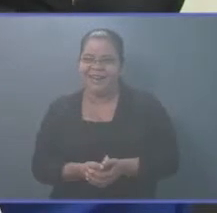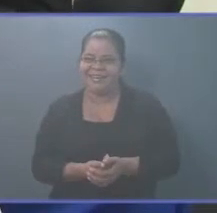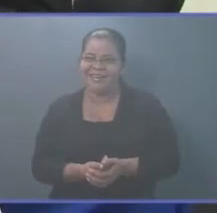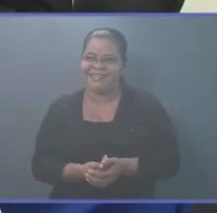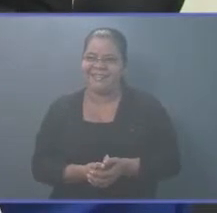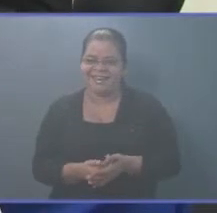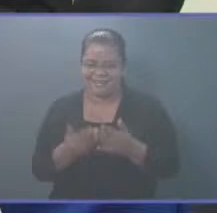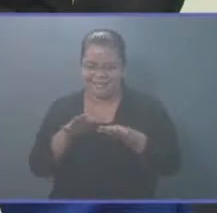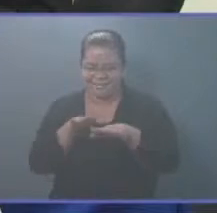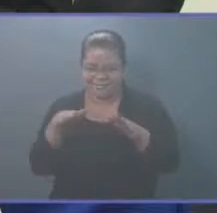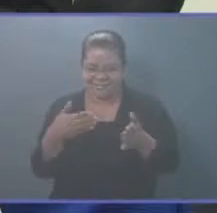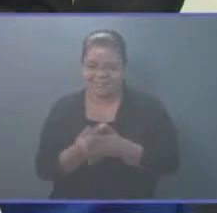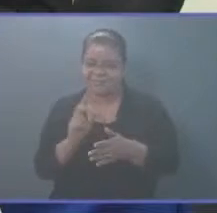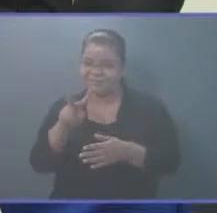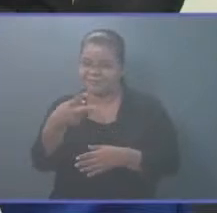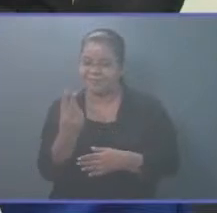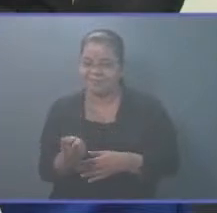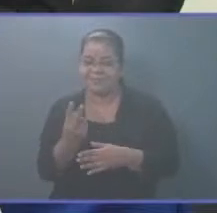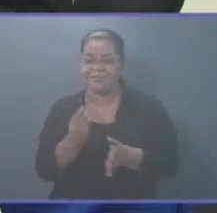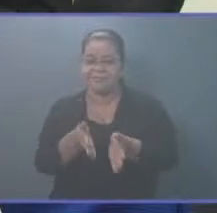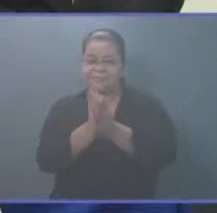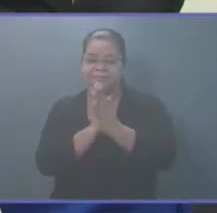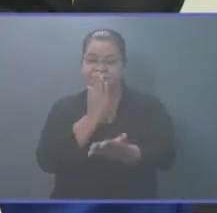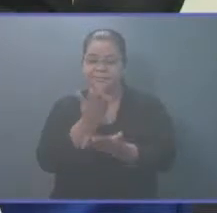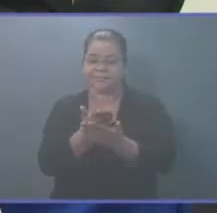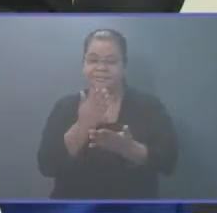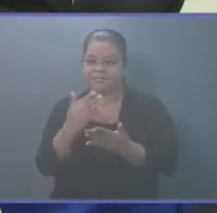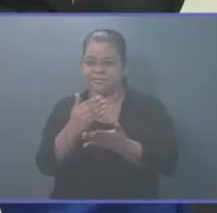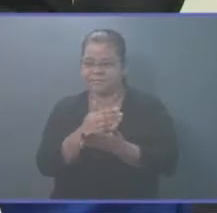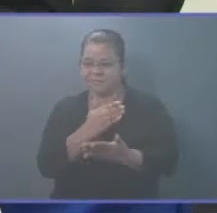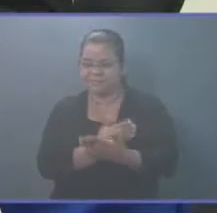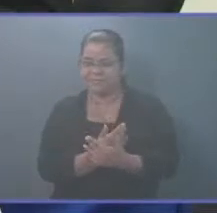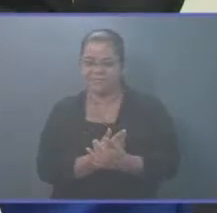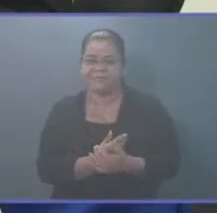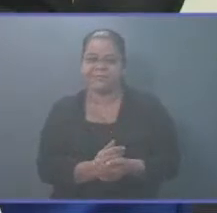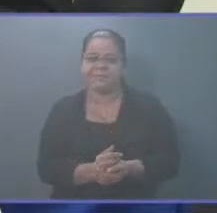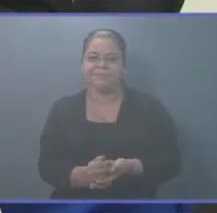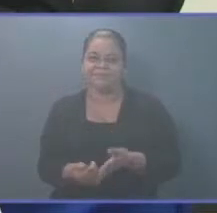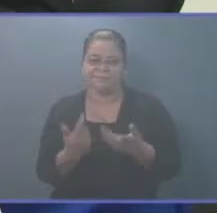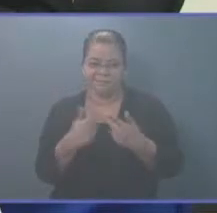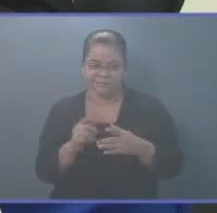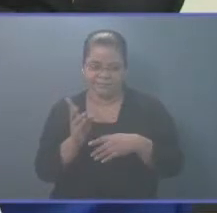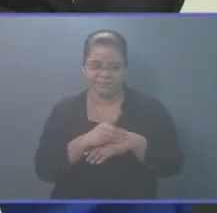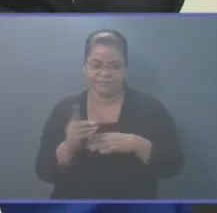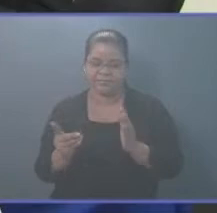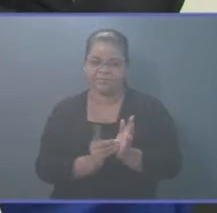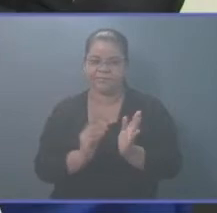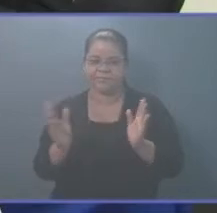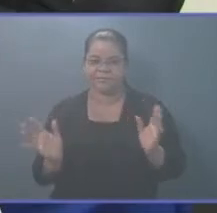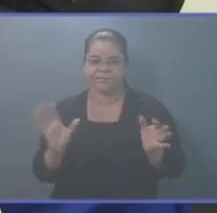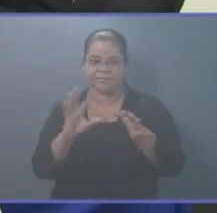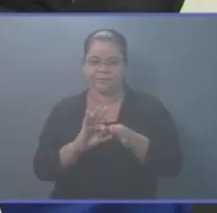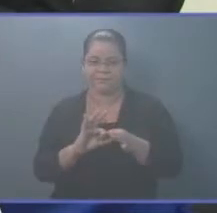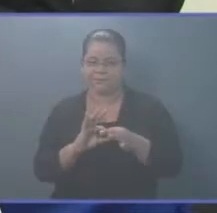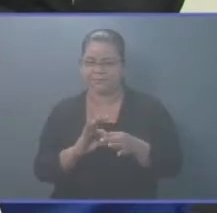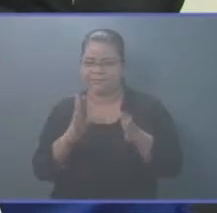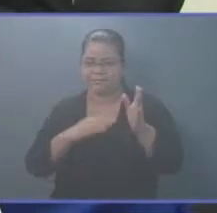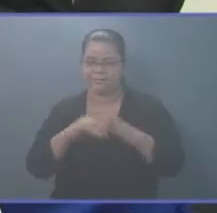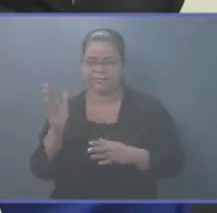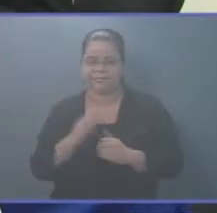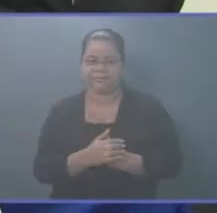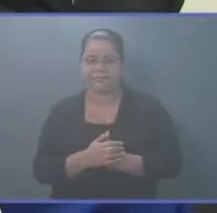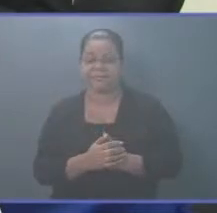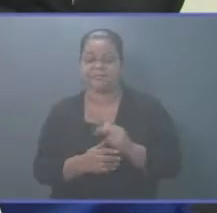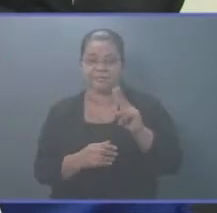mencionados. Segundo, se sometió a consideración la agenda propuesta, la que fue aprobada por la unanimidad de los diputados presentes. Tercero, se